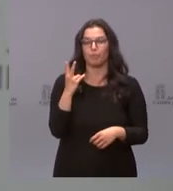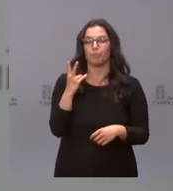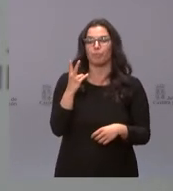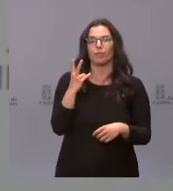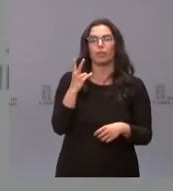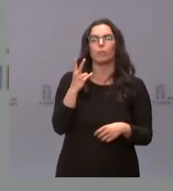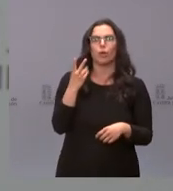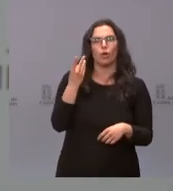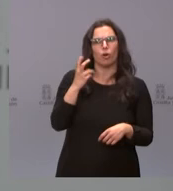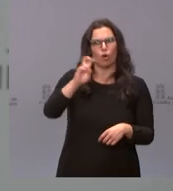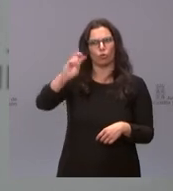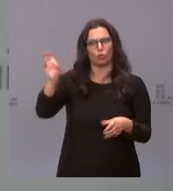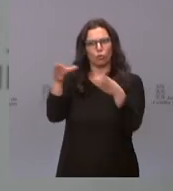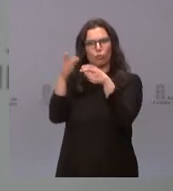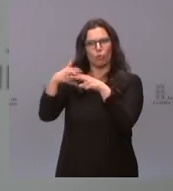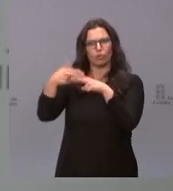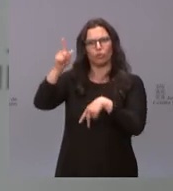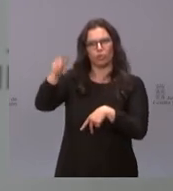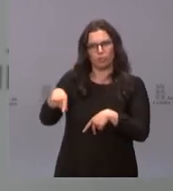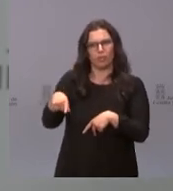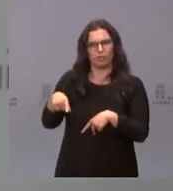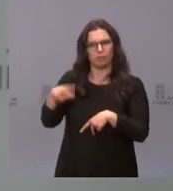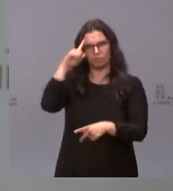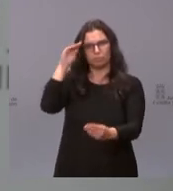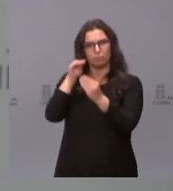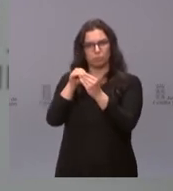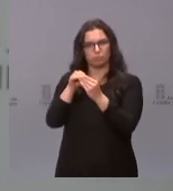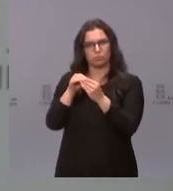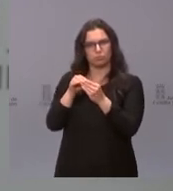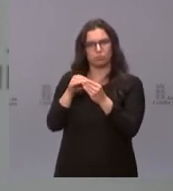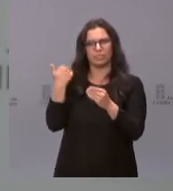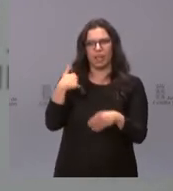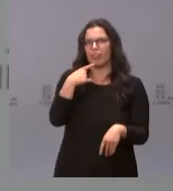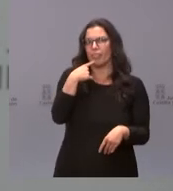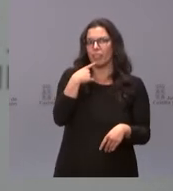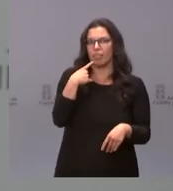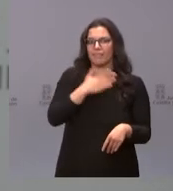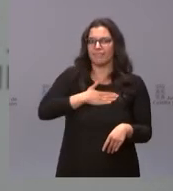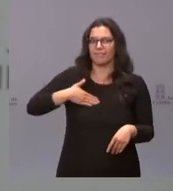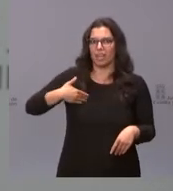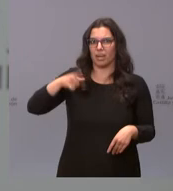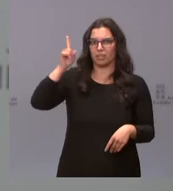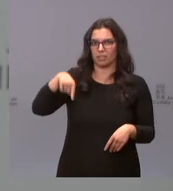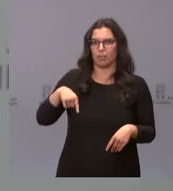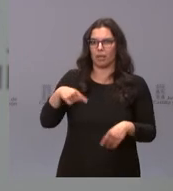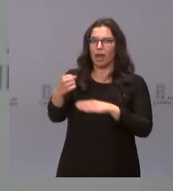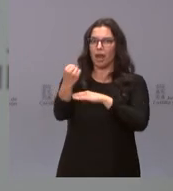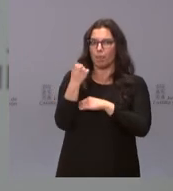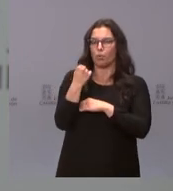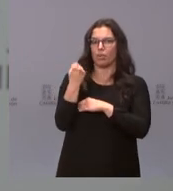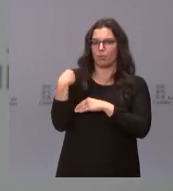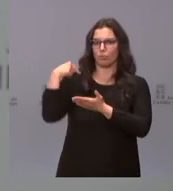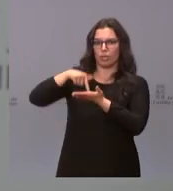políticas que habían anunciado ya su intención de apoyar y de respaldar